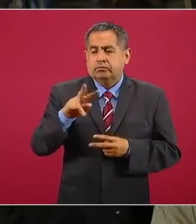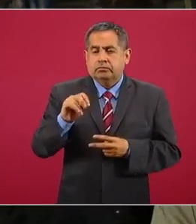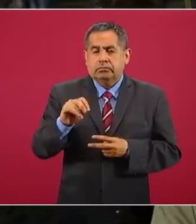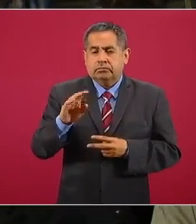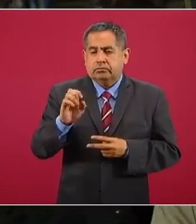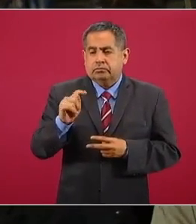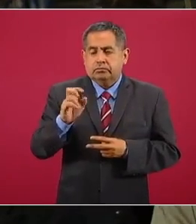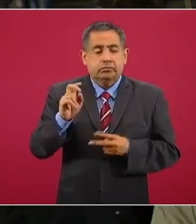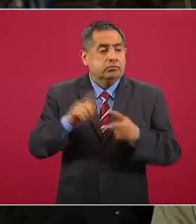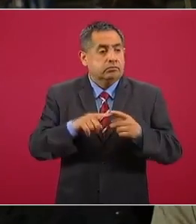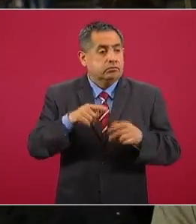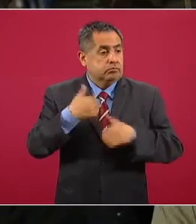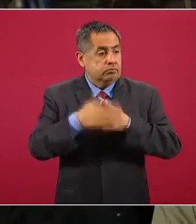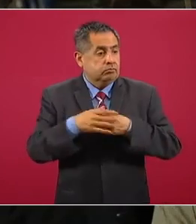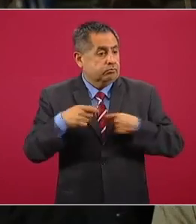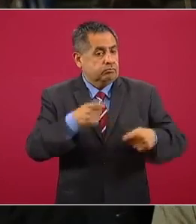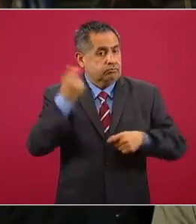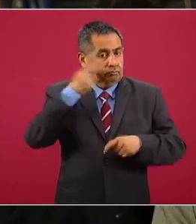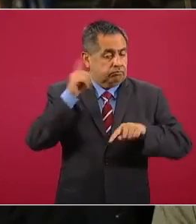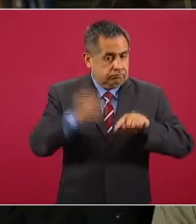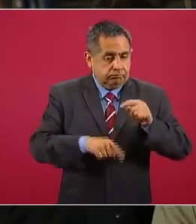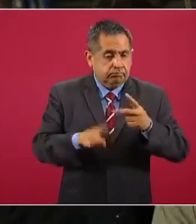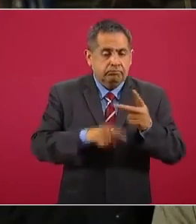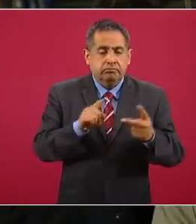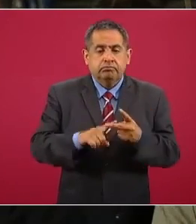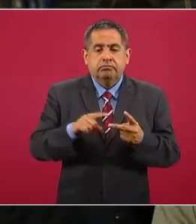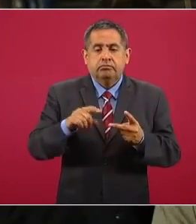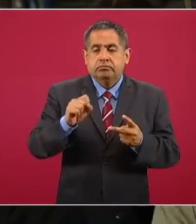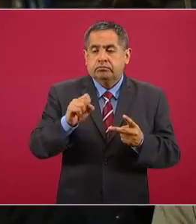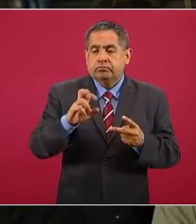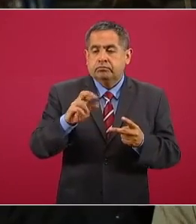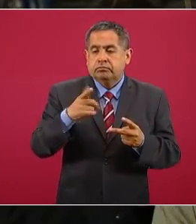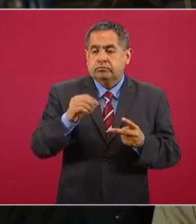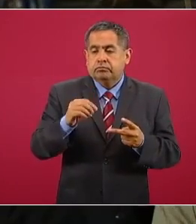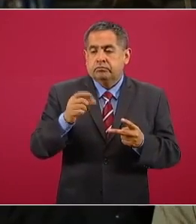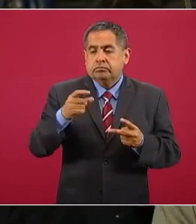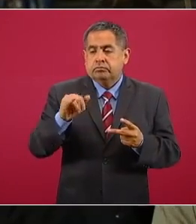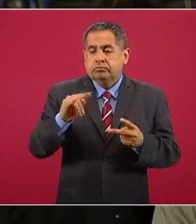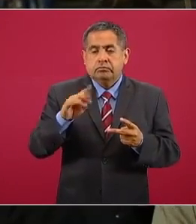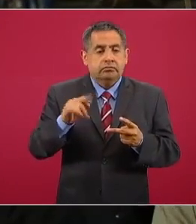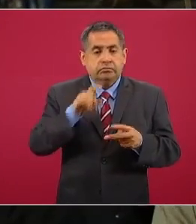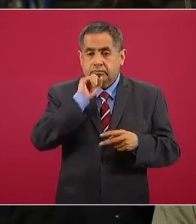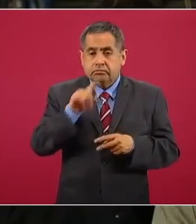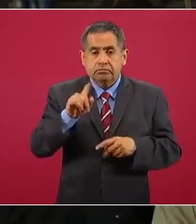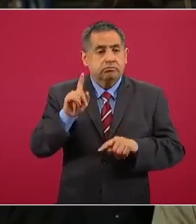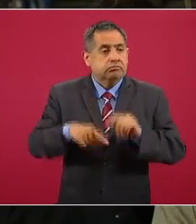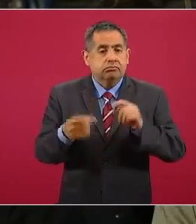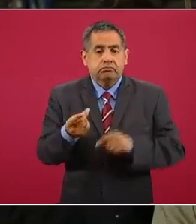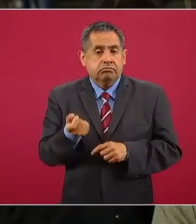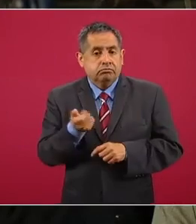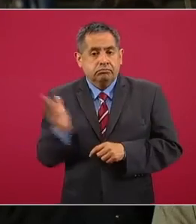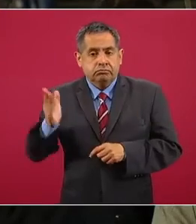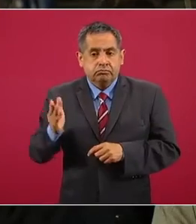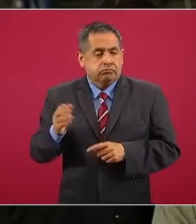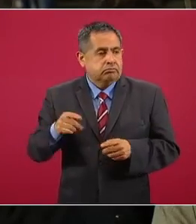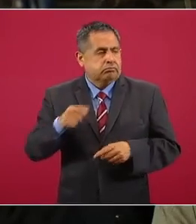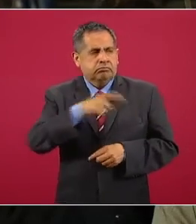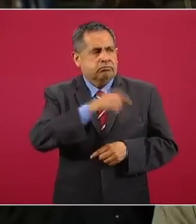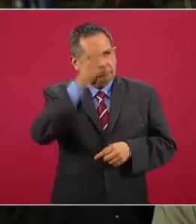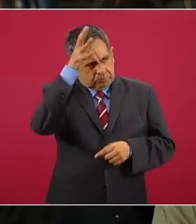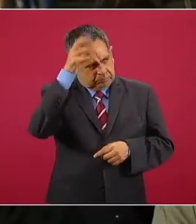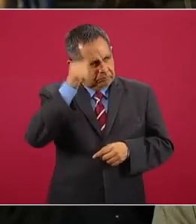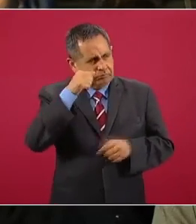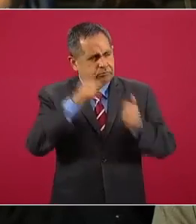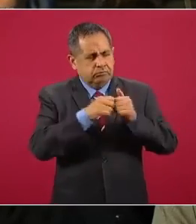quien fue jubilado forzosamente, y Sergio Carlos Morales Quintana, quien también sufrió este despido injustificado por no estar de acuerdo con